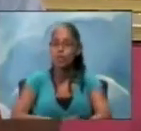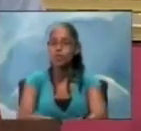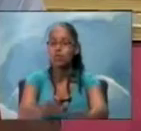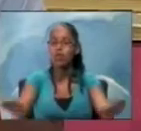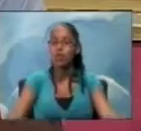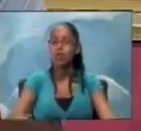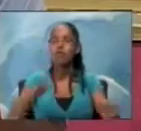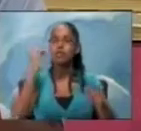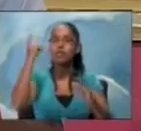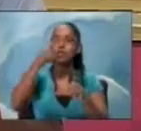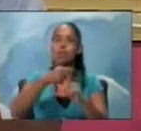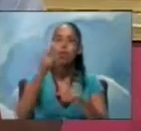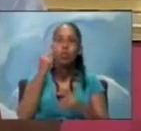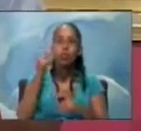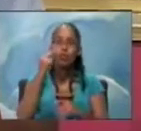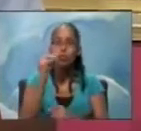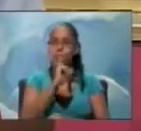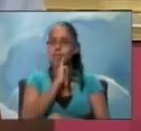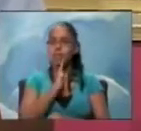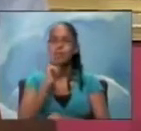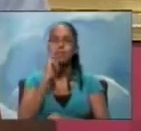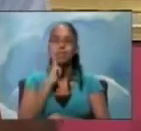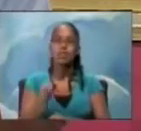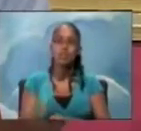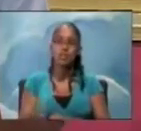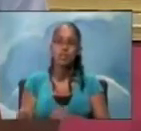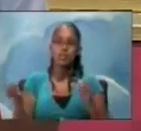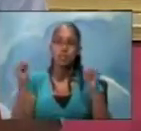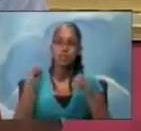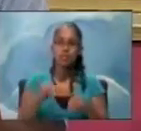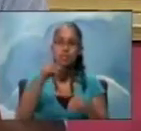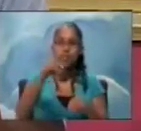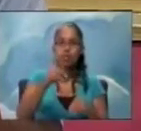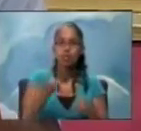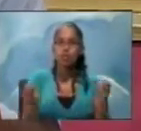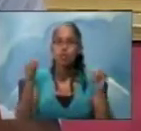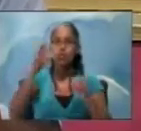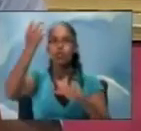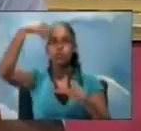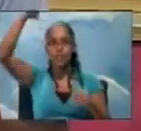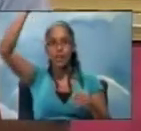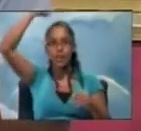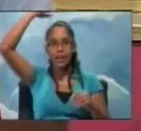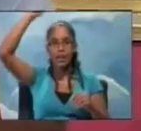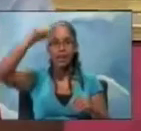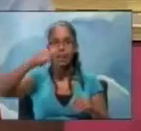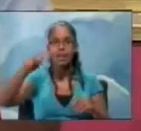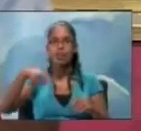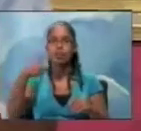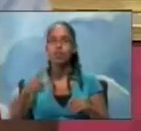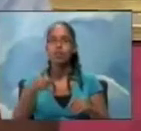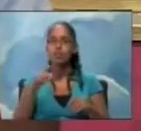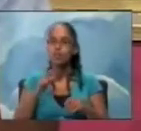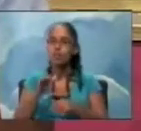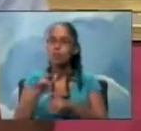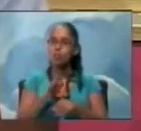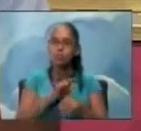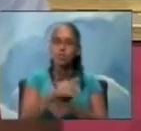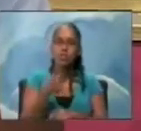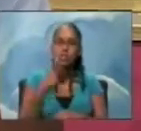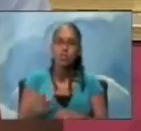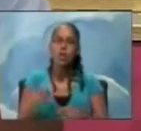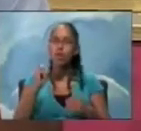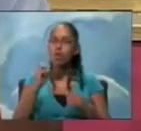según la costumbre israelí, tildaron al Señor de rey, de rey. Y cuando la multitud decía,